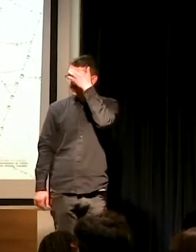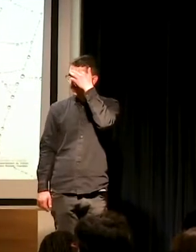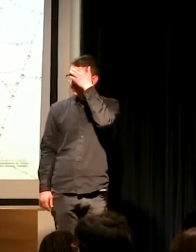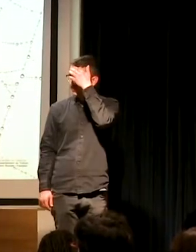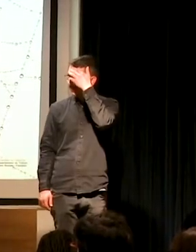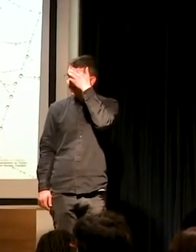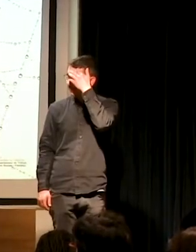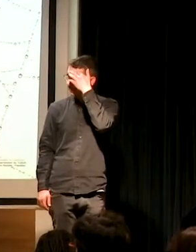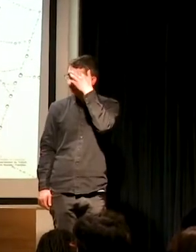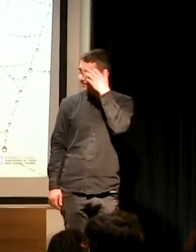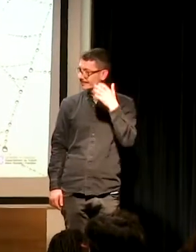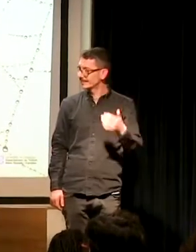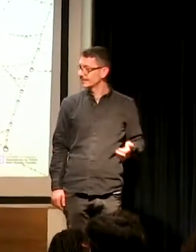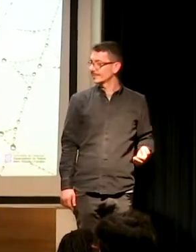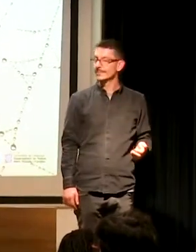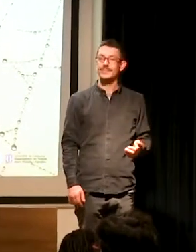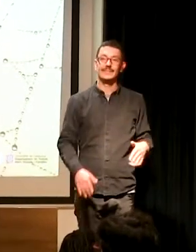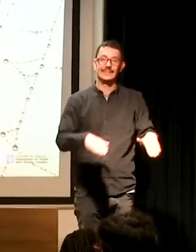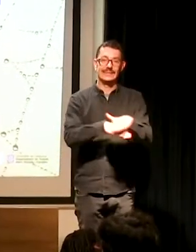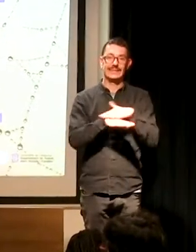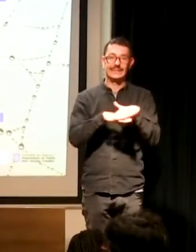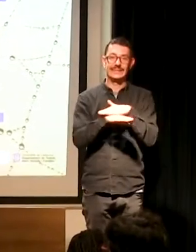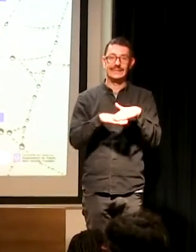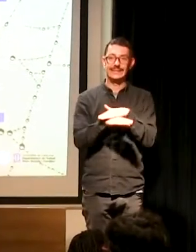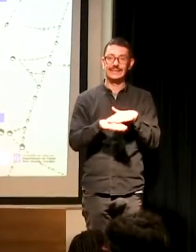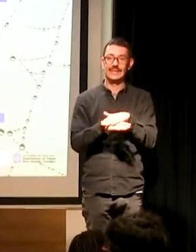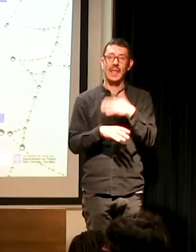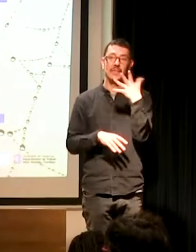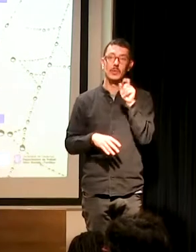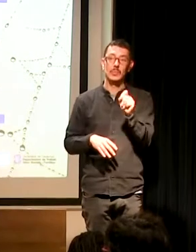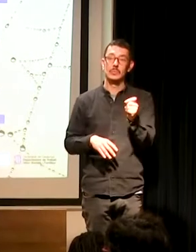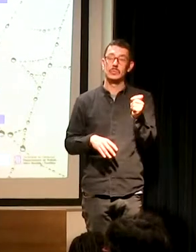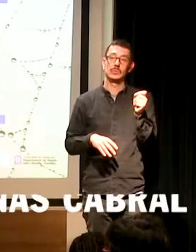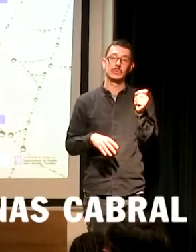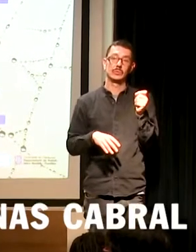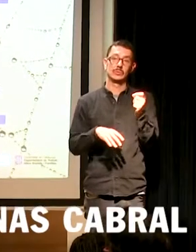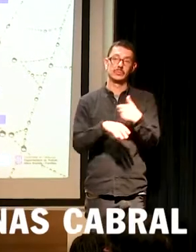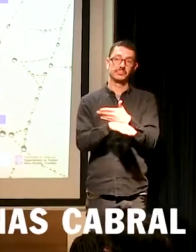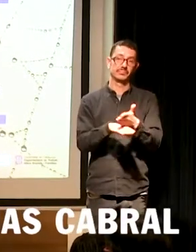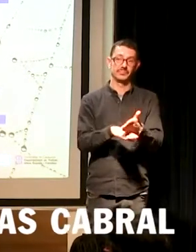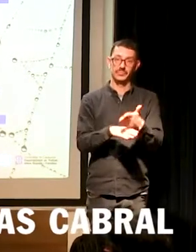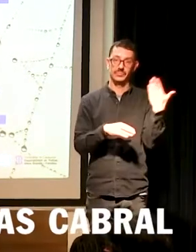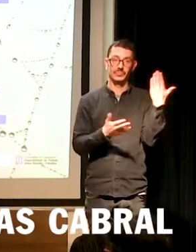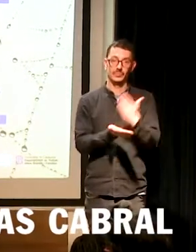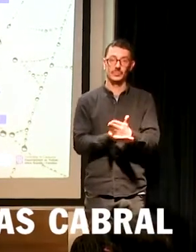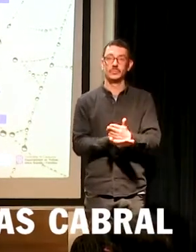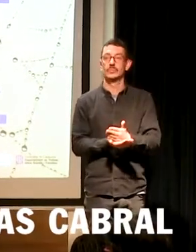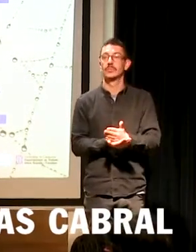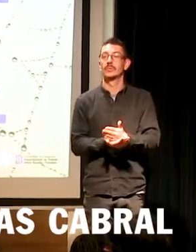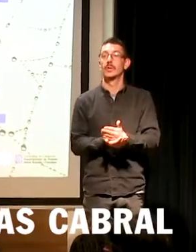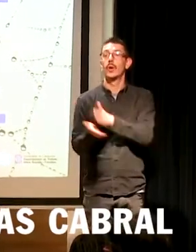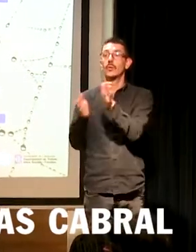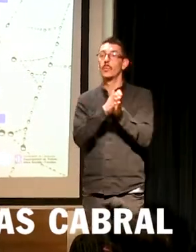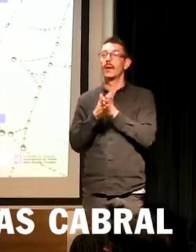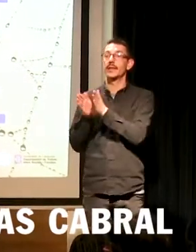Bueno, siento mucho atraparos aquí. Espero que sean 5 minutos más y no me enrolle yo mucho. Las compas de Creación